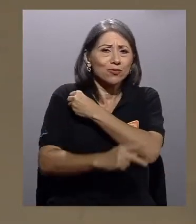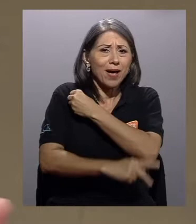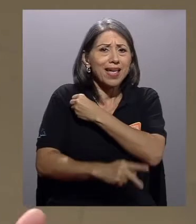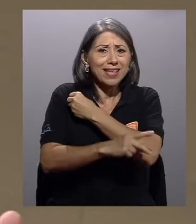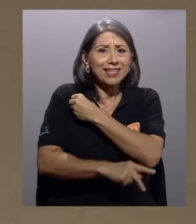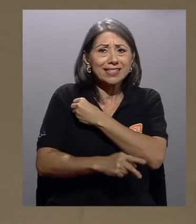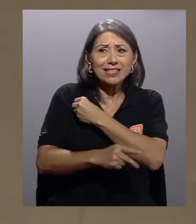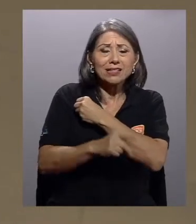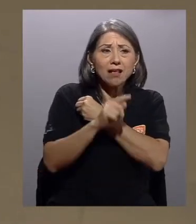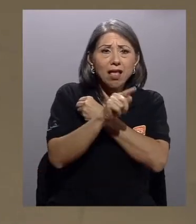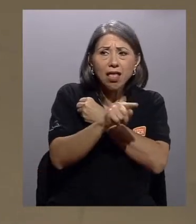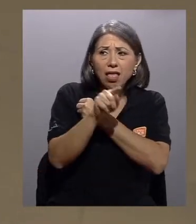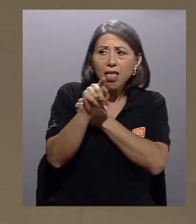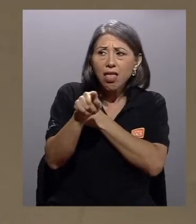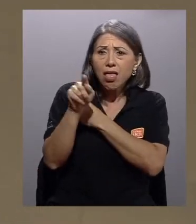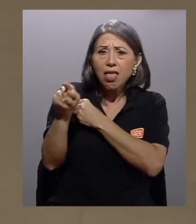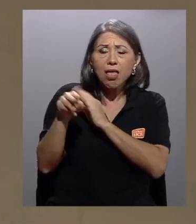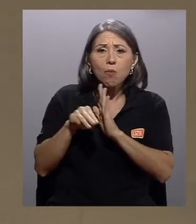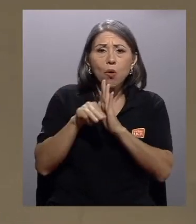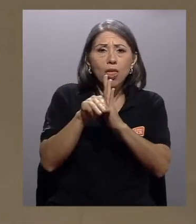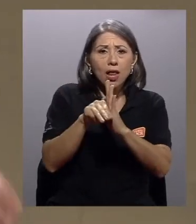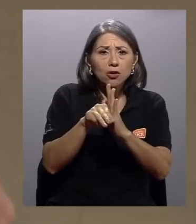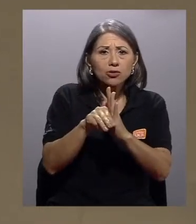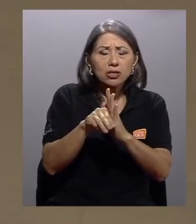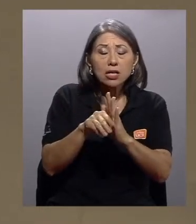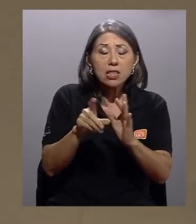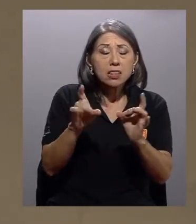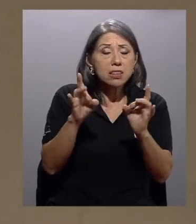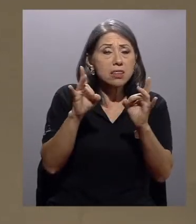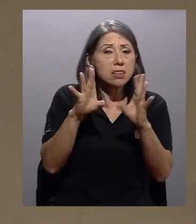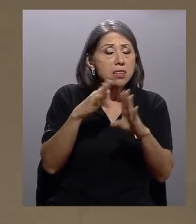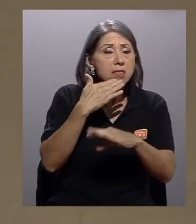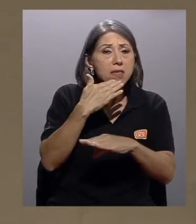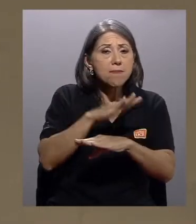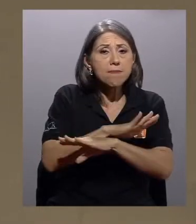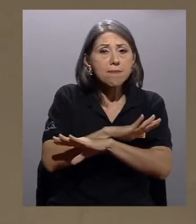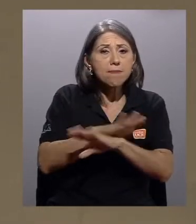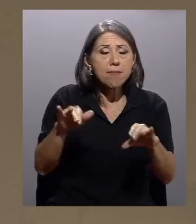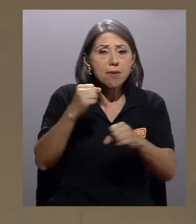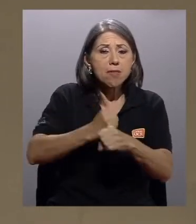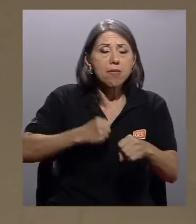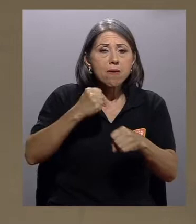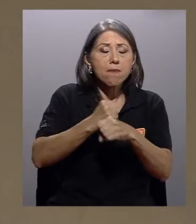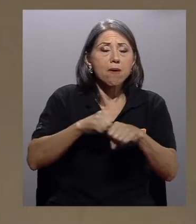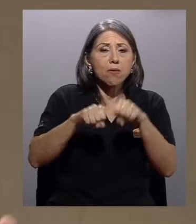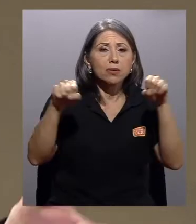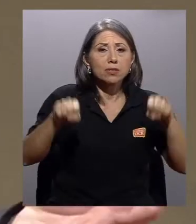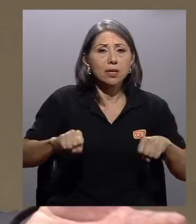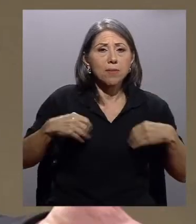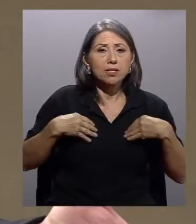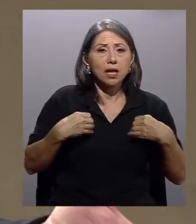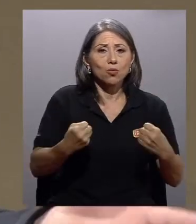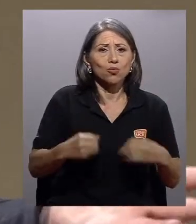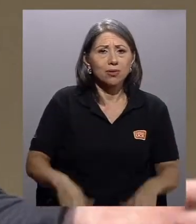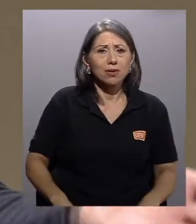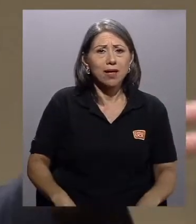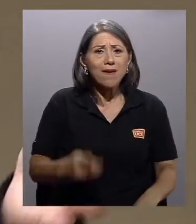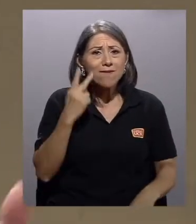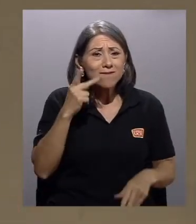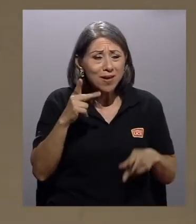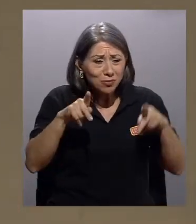se nos han presentado como modelos han tenido una pésima gestión del manejo de seguridad. La gente,